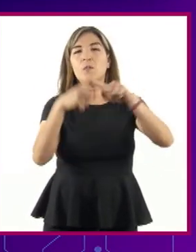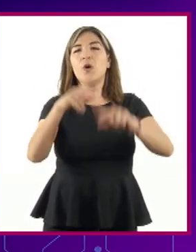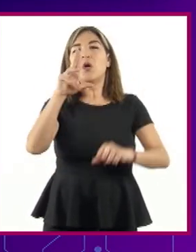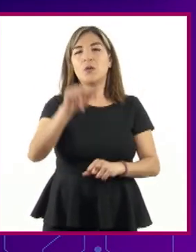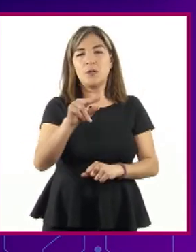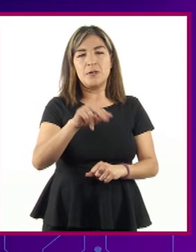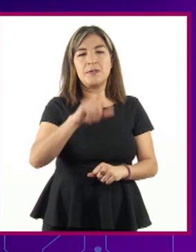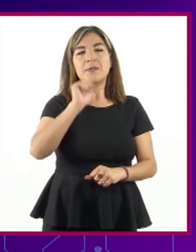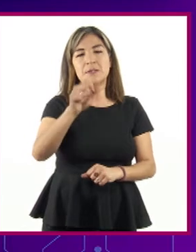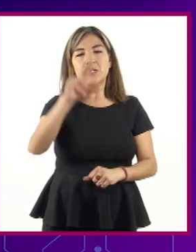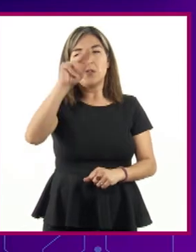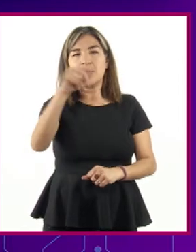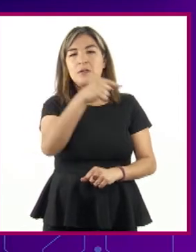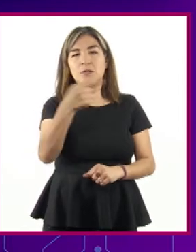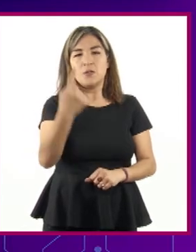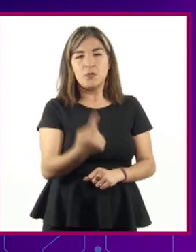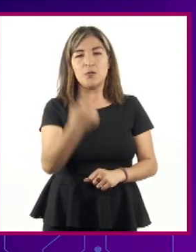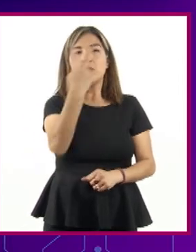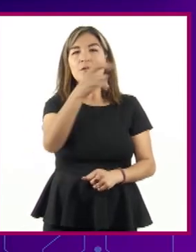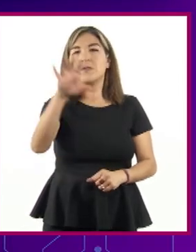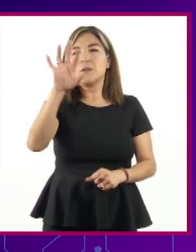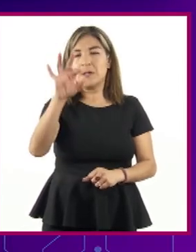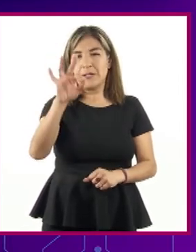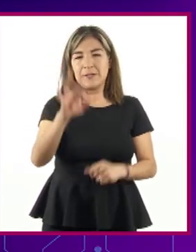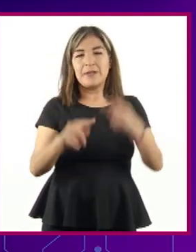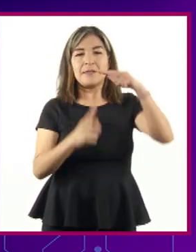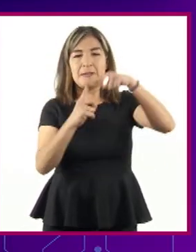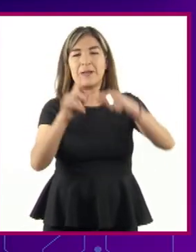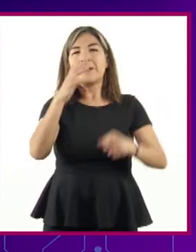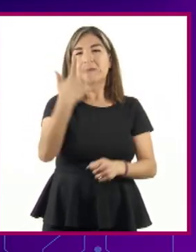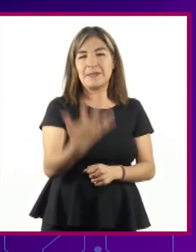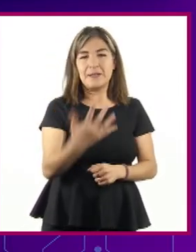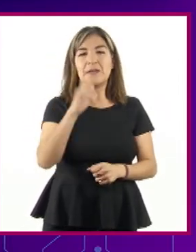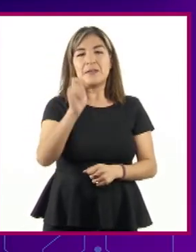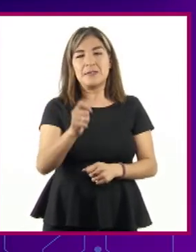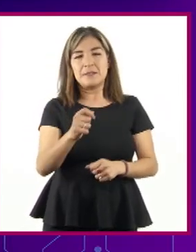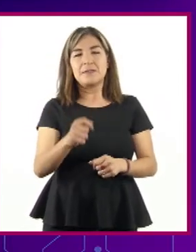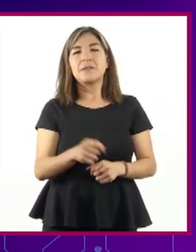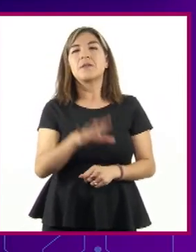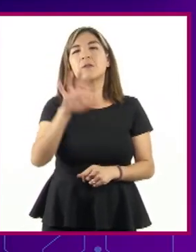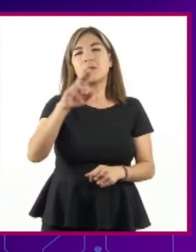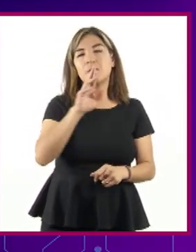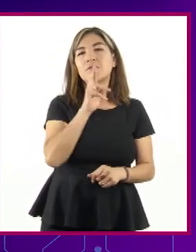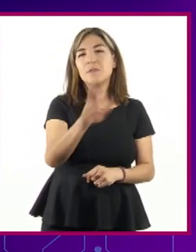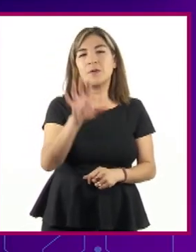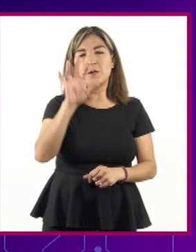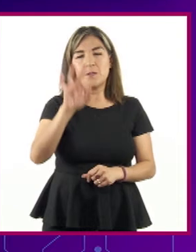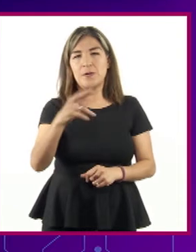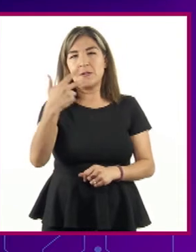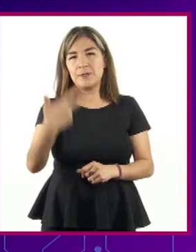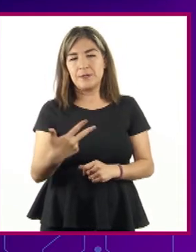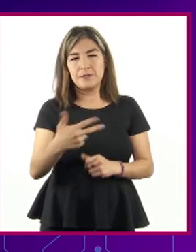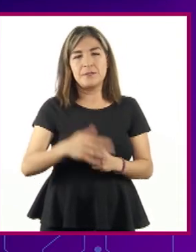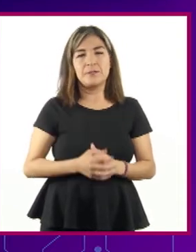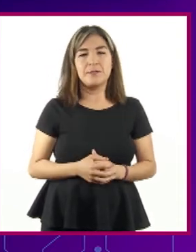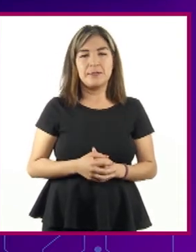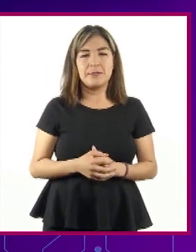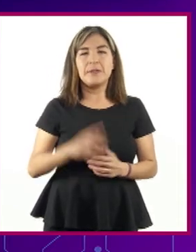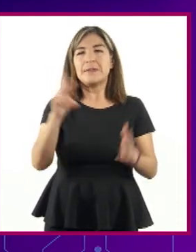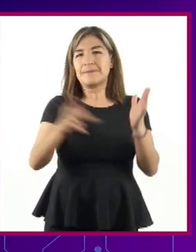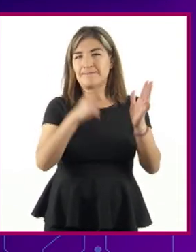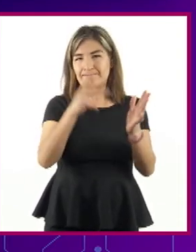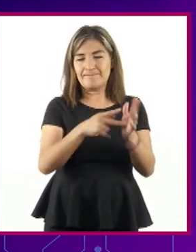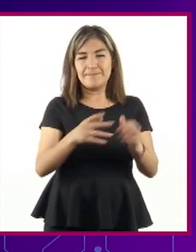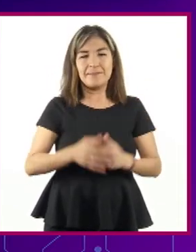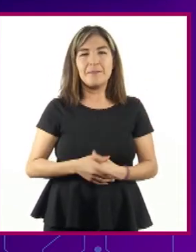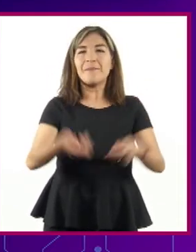que es igual a 240 quintos, y dividimos 240 entre 5, cuyo resultado es igual a 48 kilómetros.